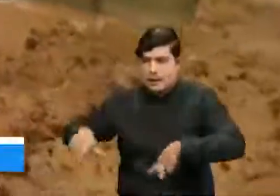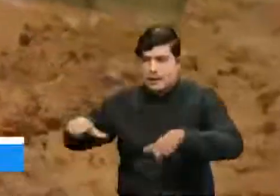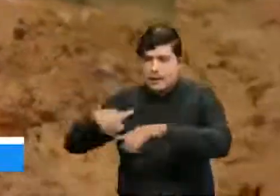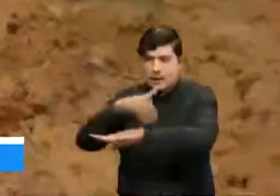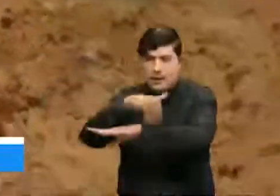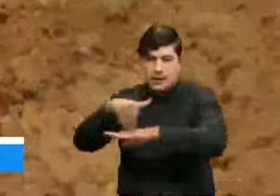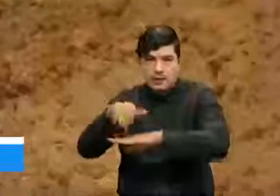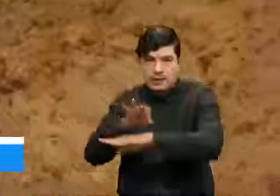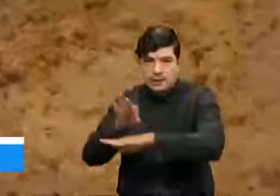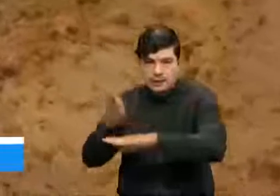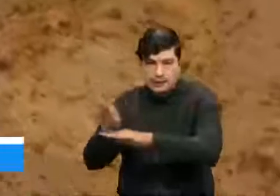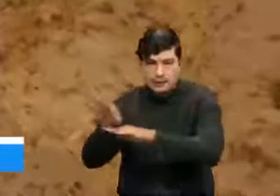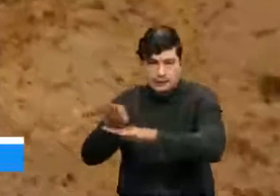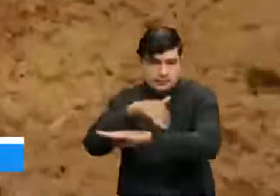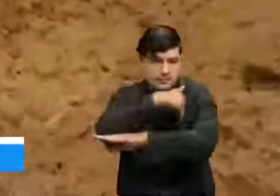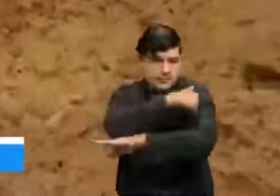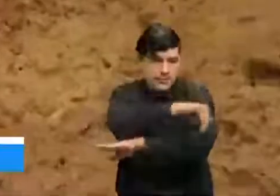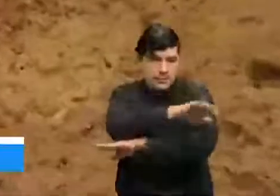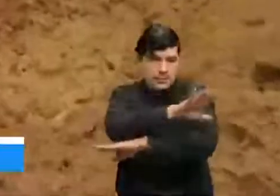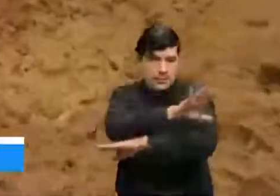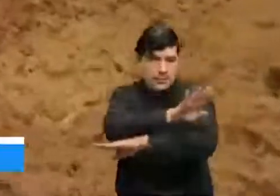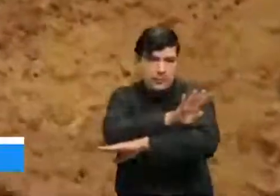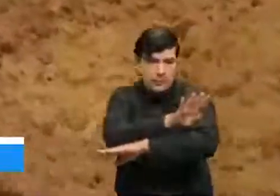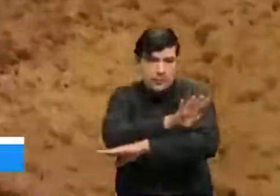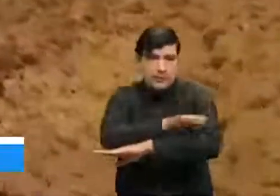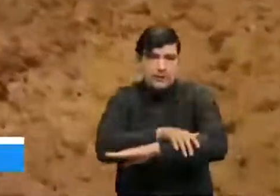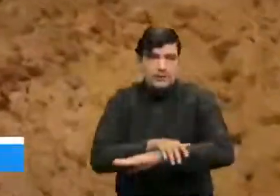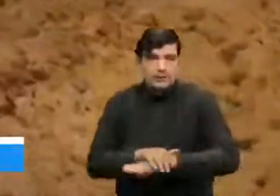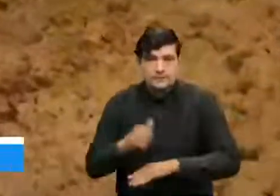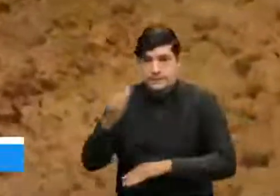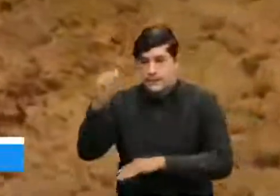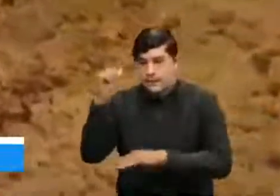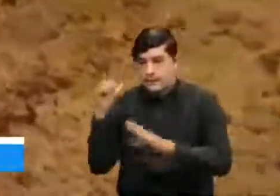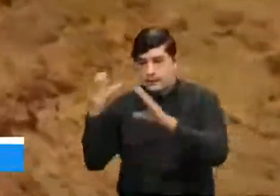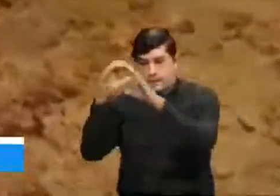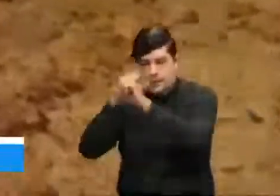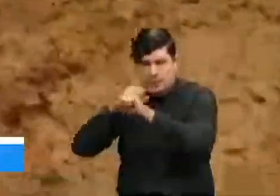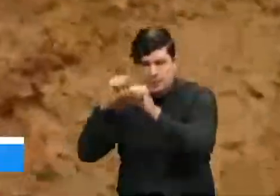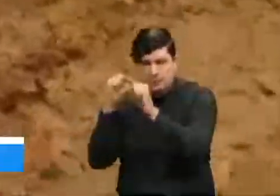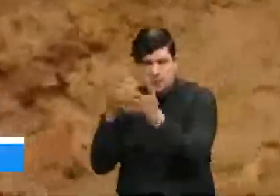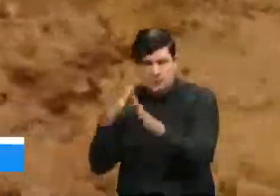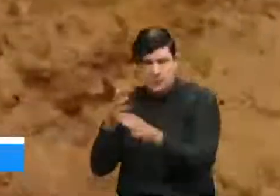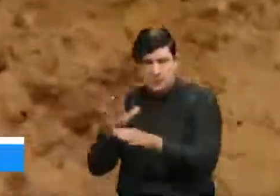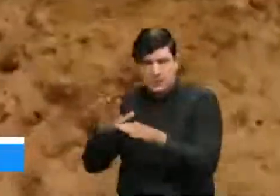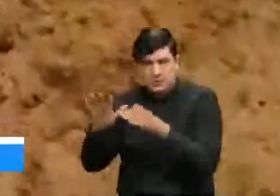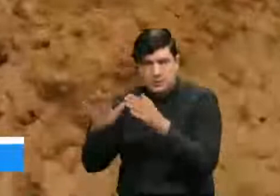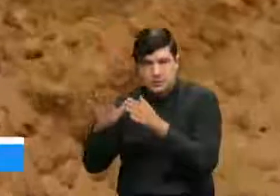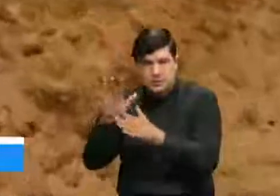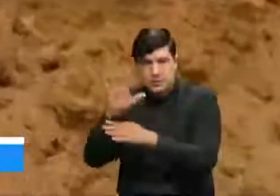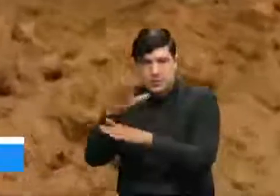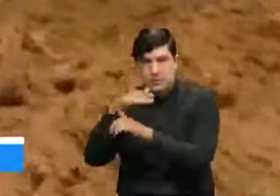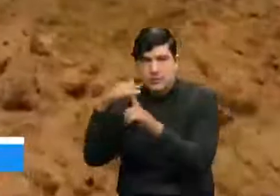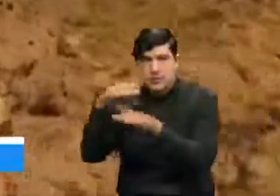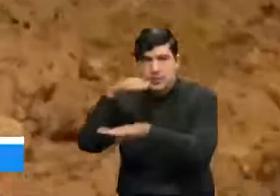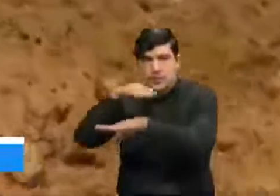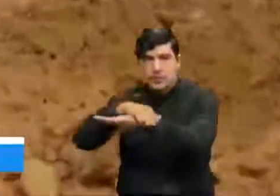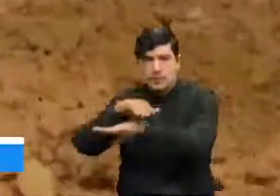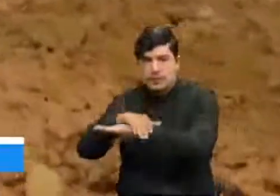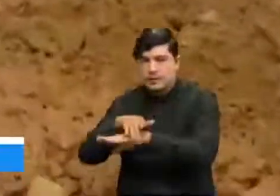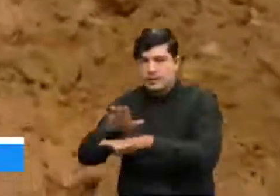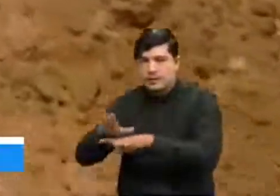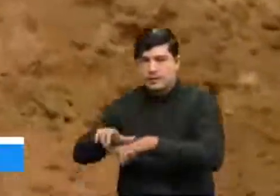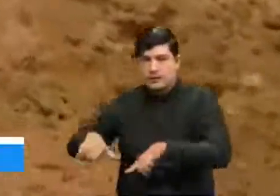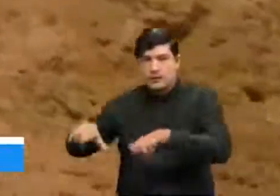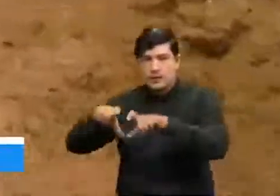conecta con la calle 54, en donde en la noche de ayer, tarde noche de ayer, exactamente a las 5:30 p.m, un tubo madre